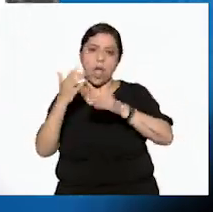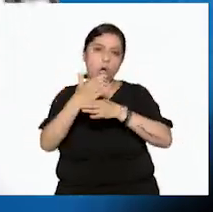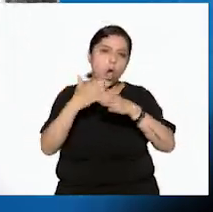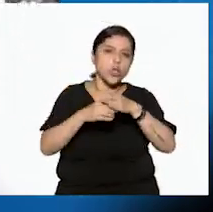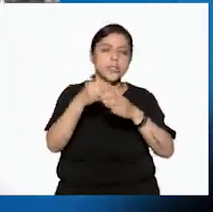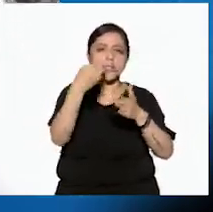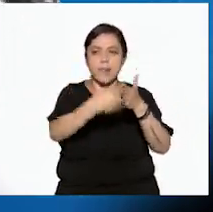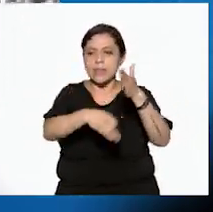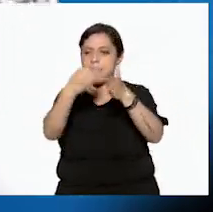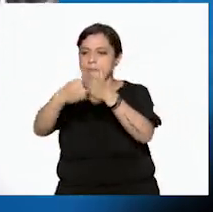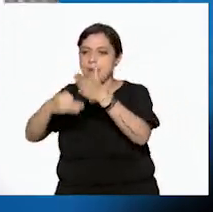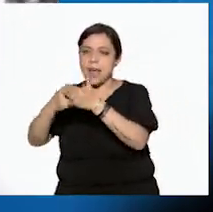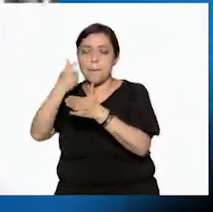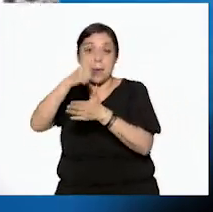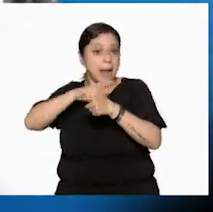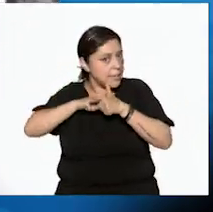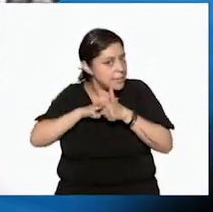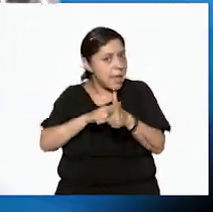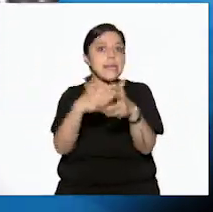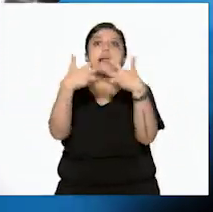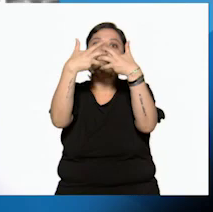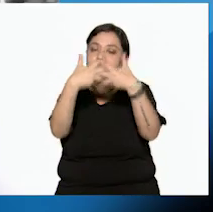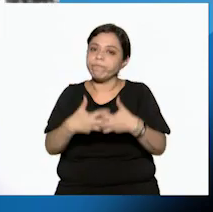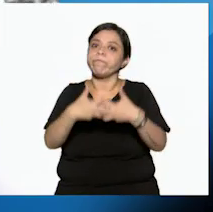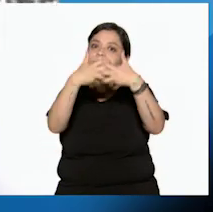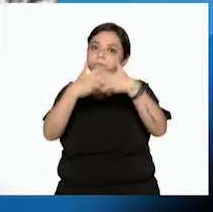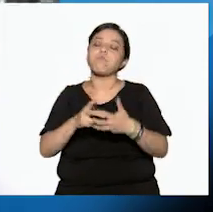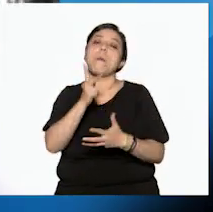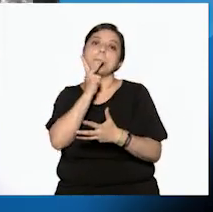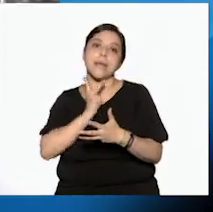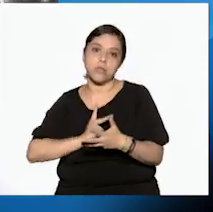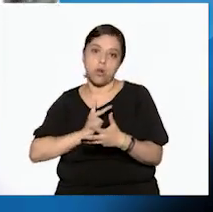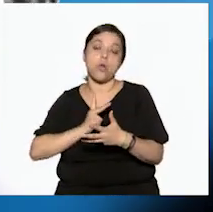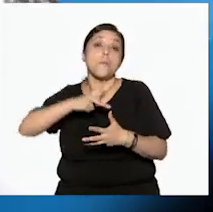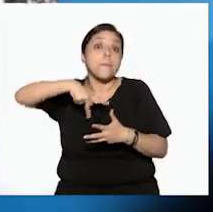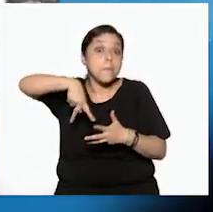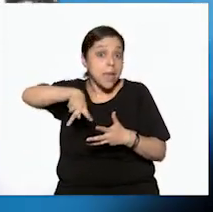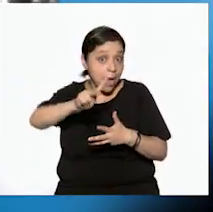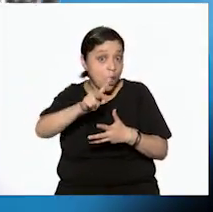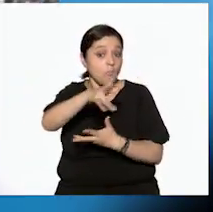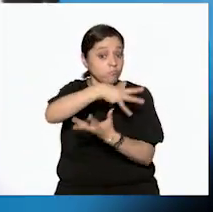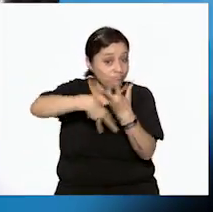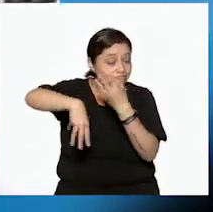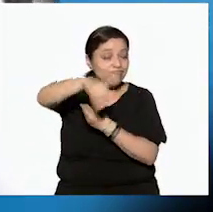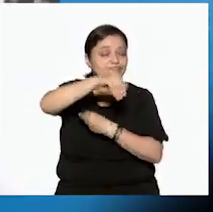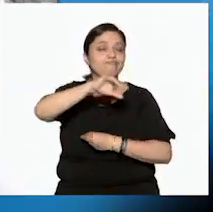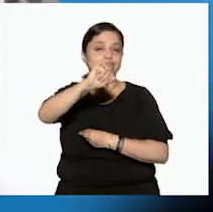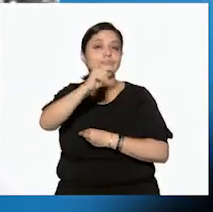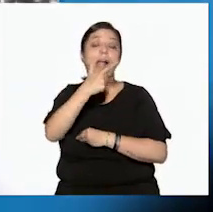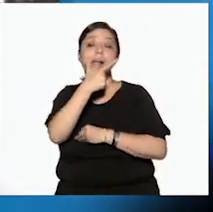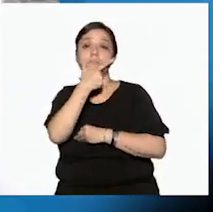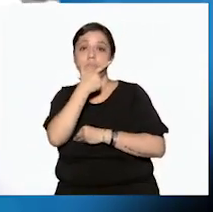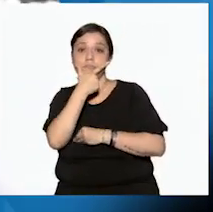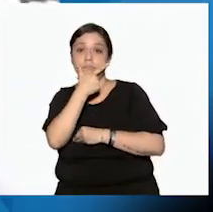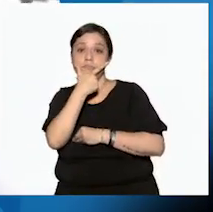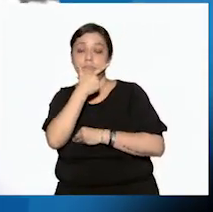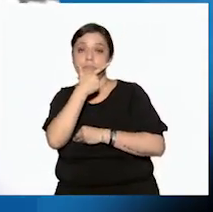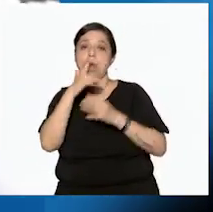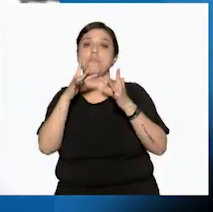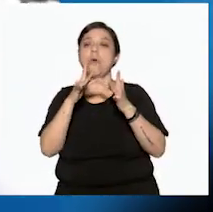hacían falta para continuar con la producción de petróleo. Pero el asunto tuvo consecuencias. Inglaterra rompió